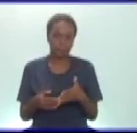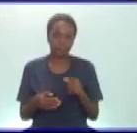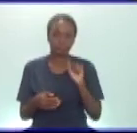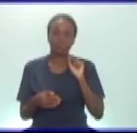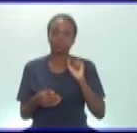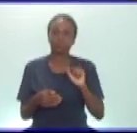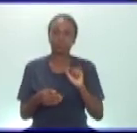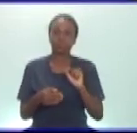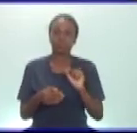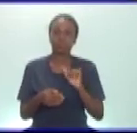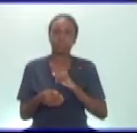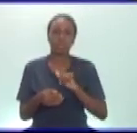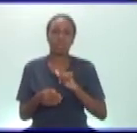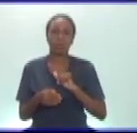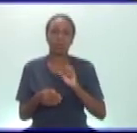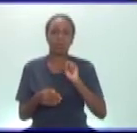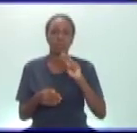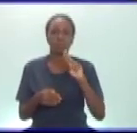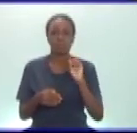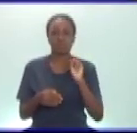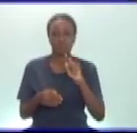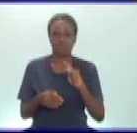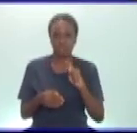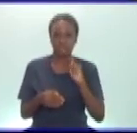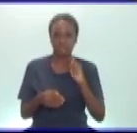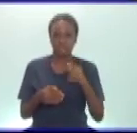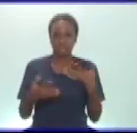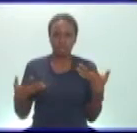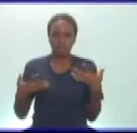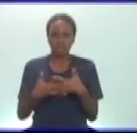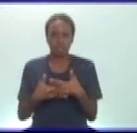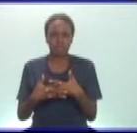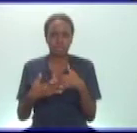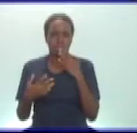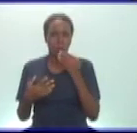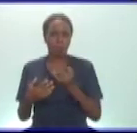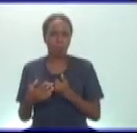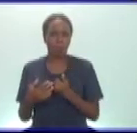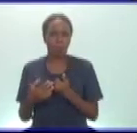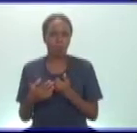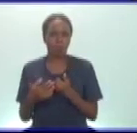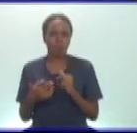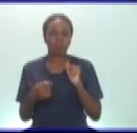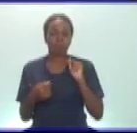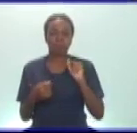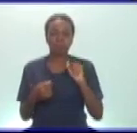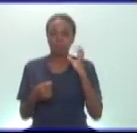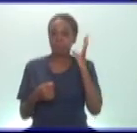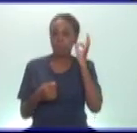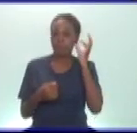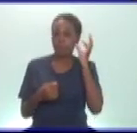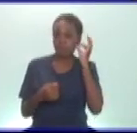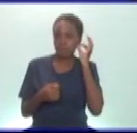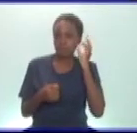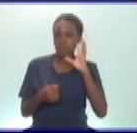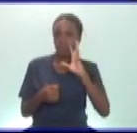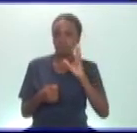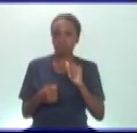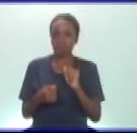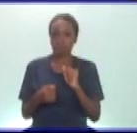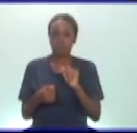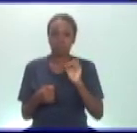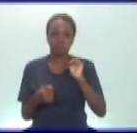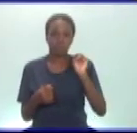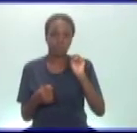un morfema del sustantivo. Y bueno, ¿cómo concuerdan? Efectivamente en género femenino, número